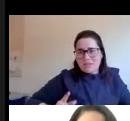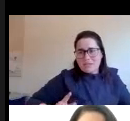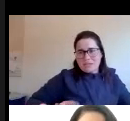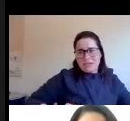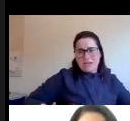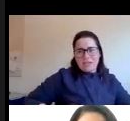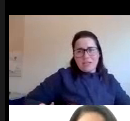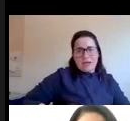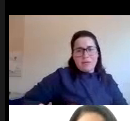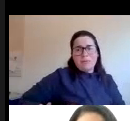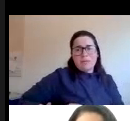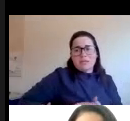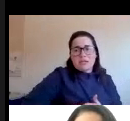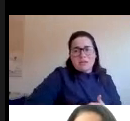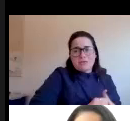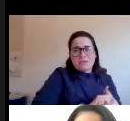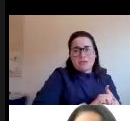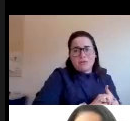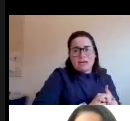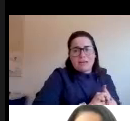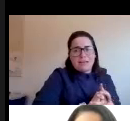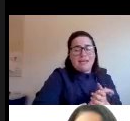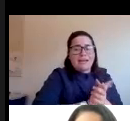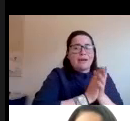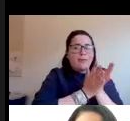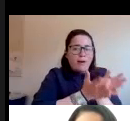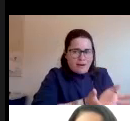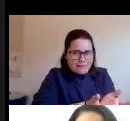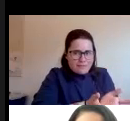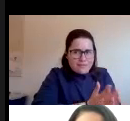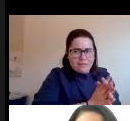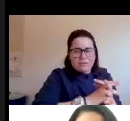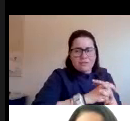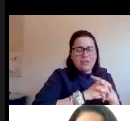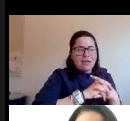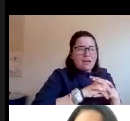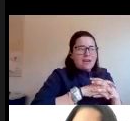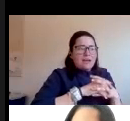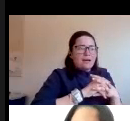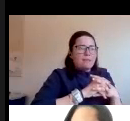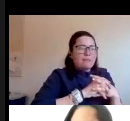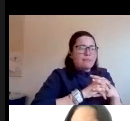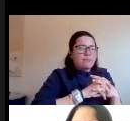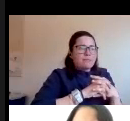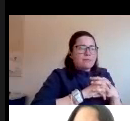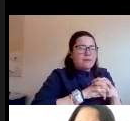este caso el índice de calidad de agua muestra ríos con calidad regular, ¿sí? Entonces,